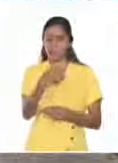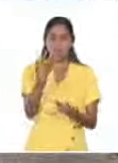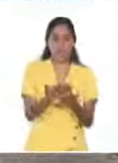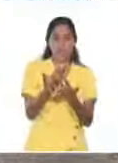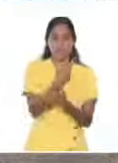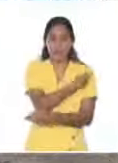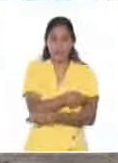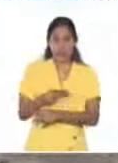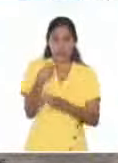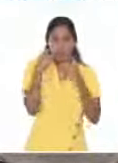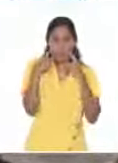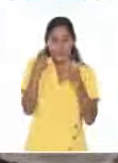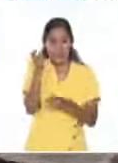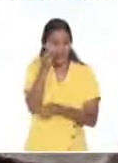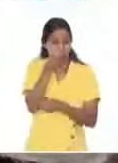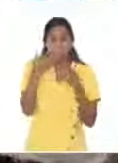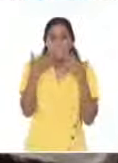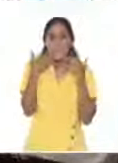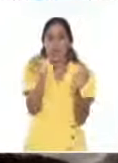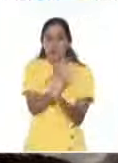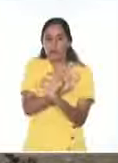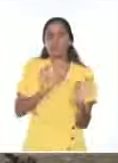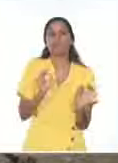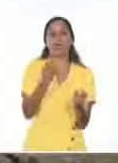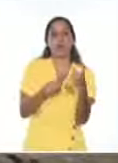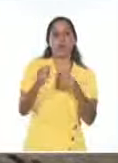así propiciar adecuadas condiciones